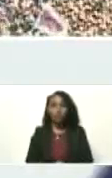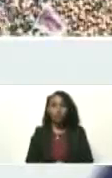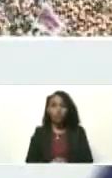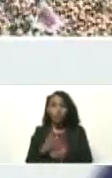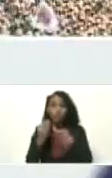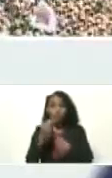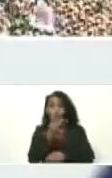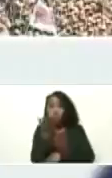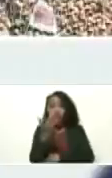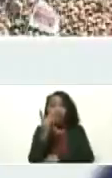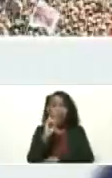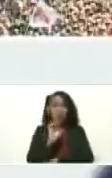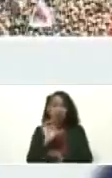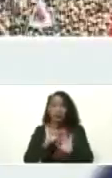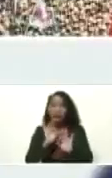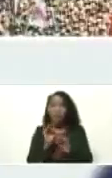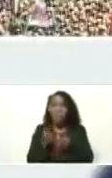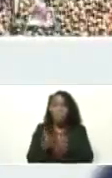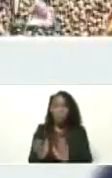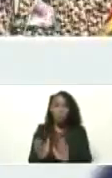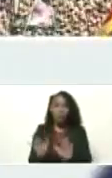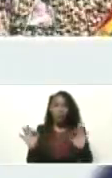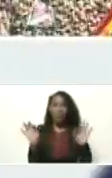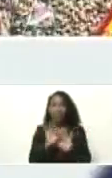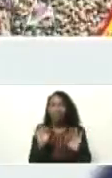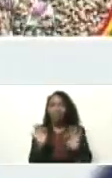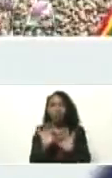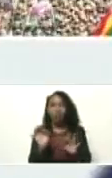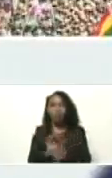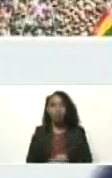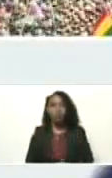Muchos de ustedes no habían nacido todavía.